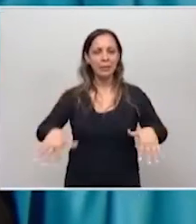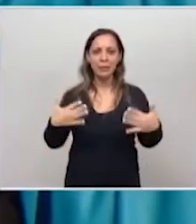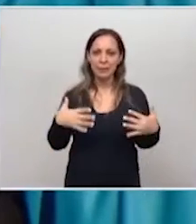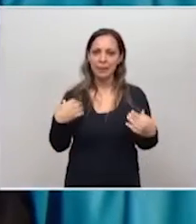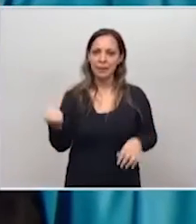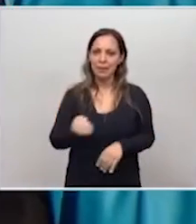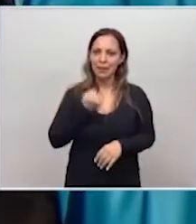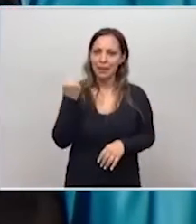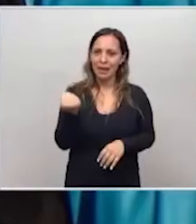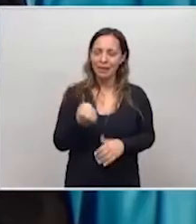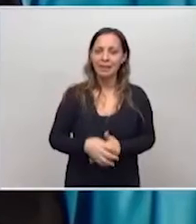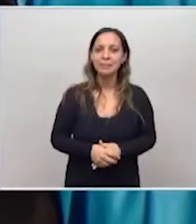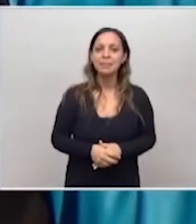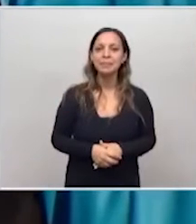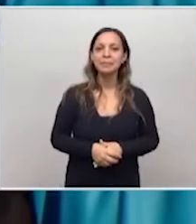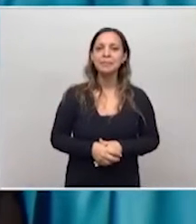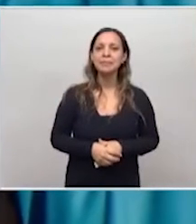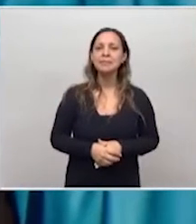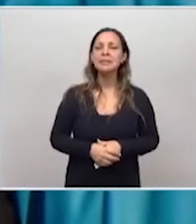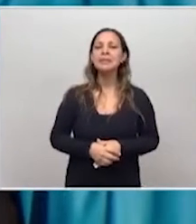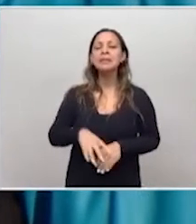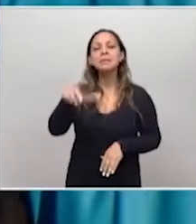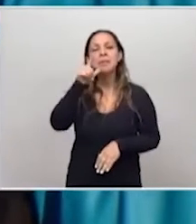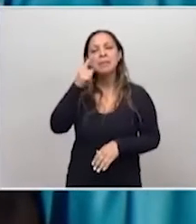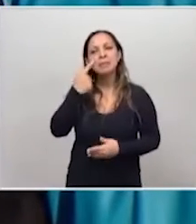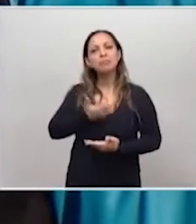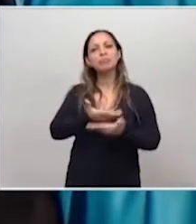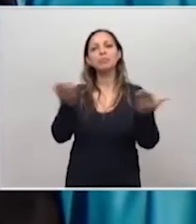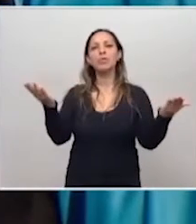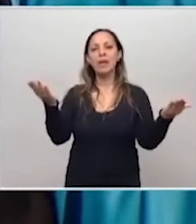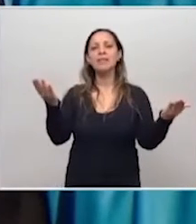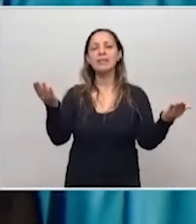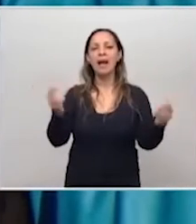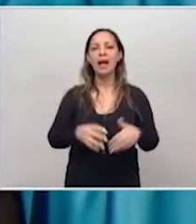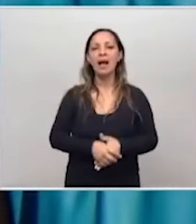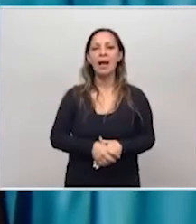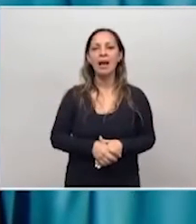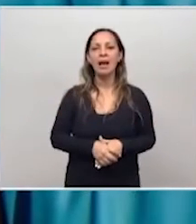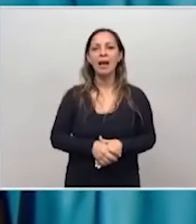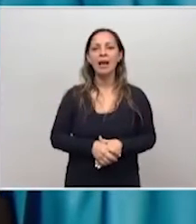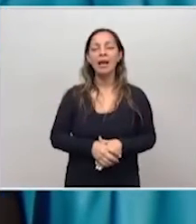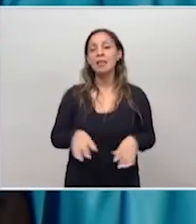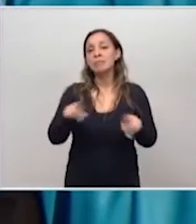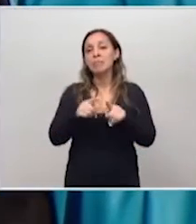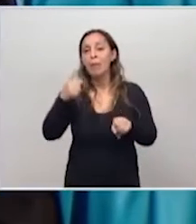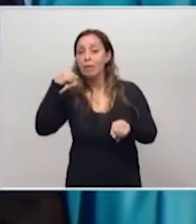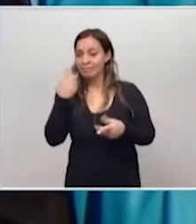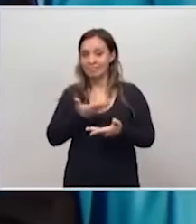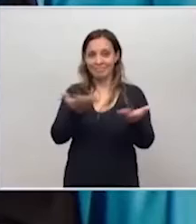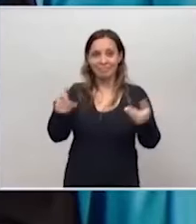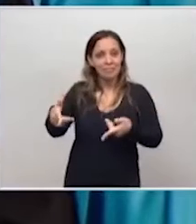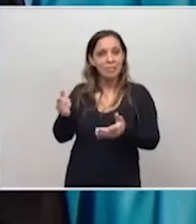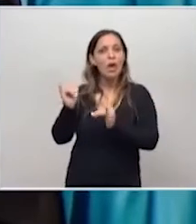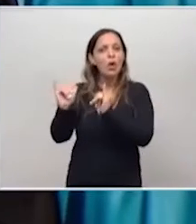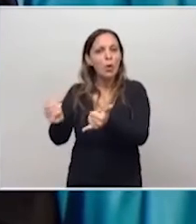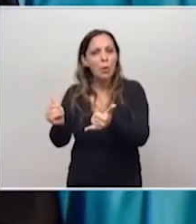Primero, me parece que da una idea de que como quieren instalar, ¿no? Que la juventud está